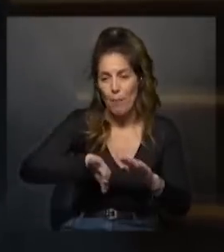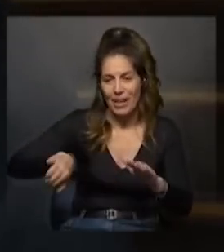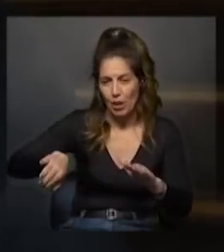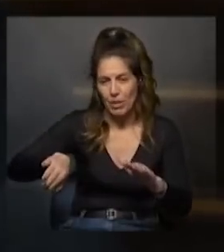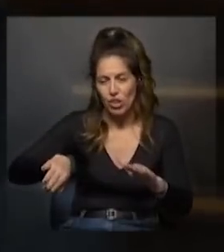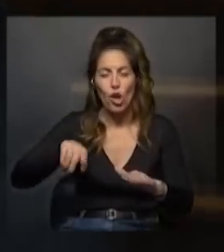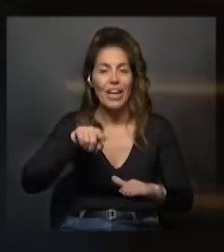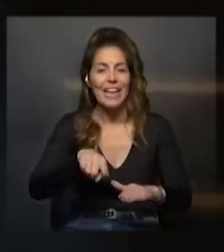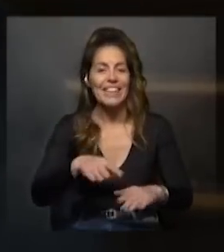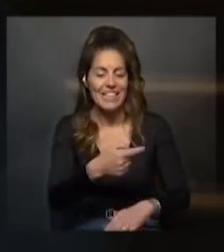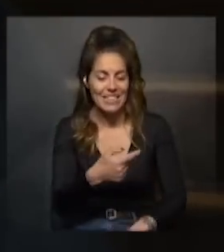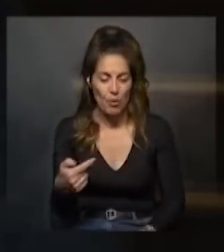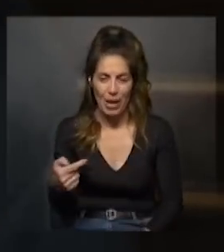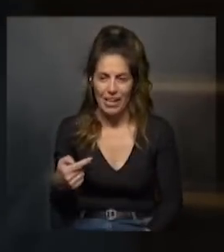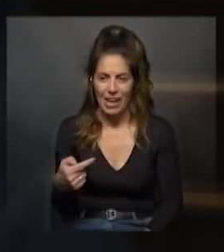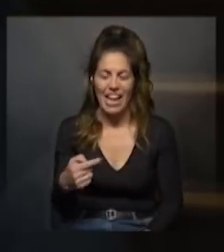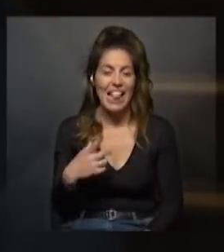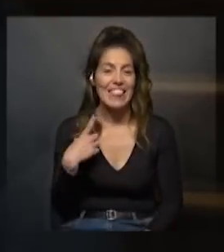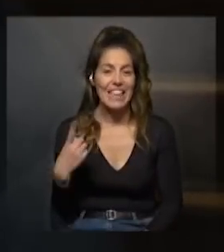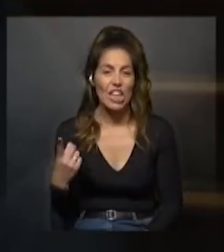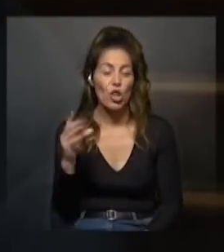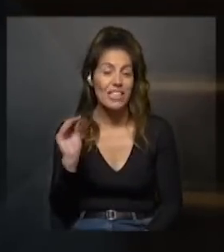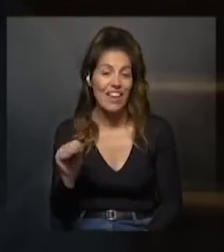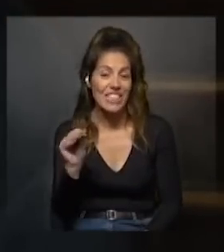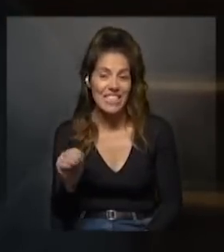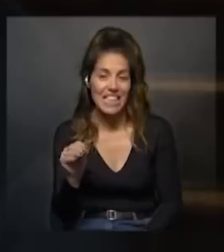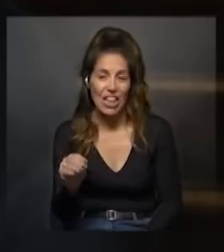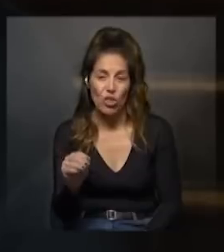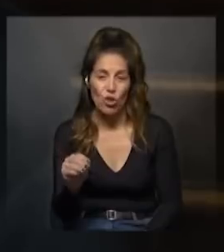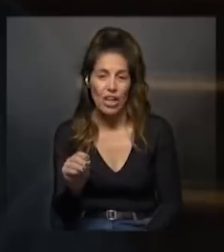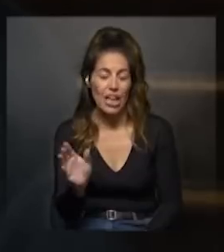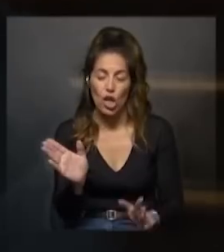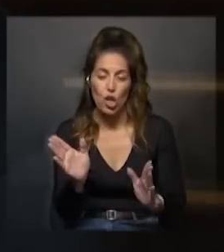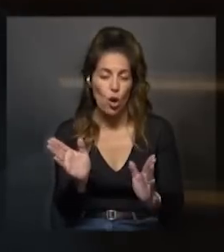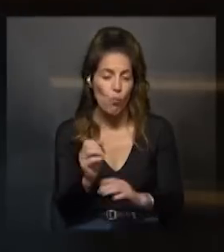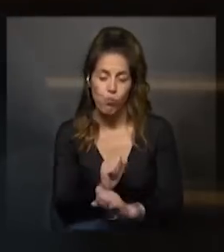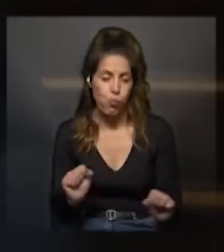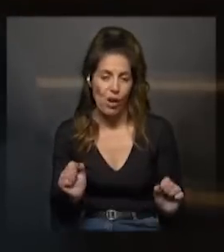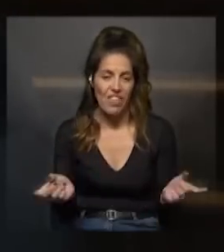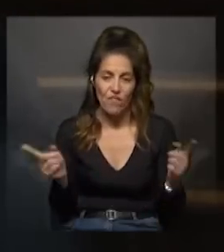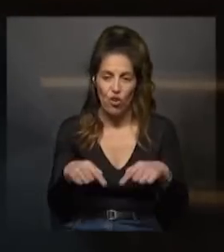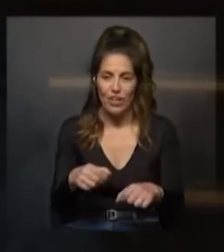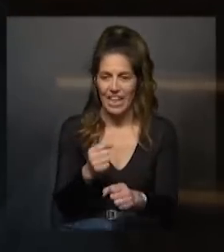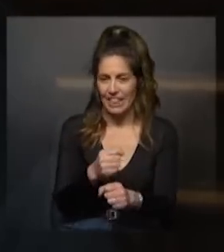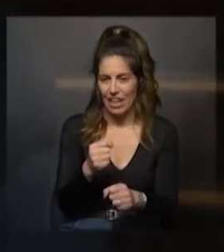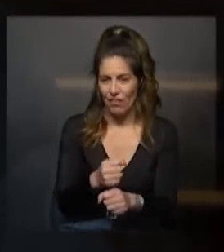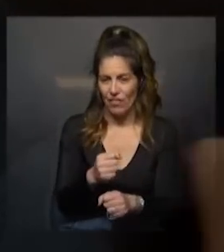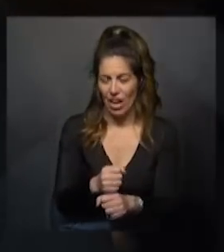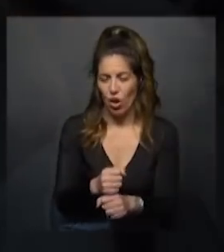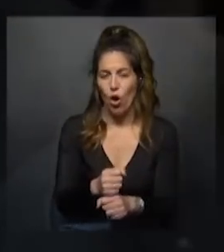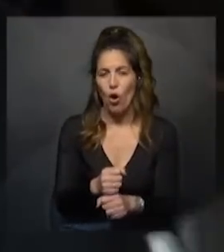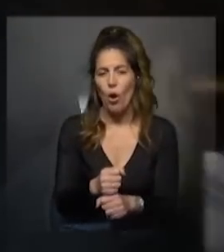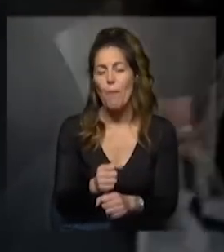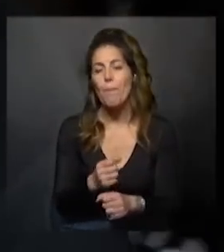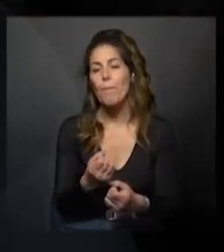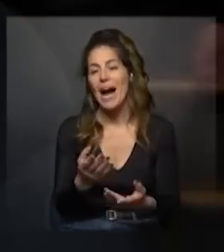esta semana el director es notificado de que no puede reintegrarse a su puesto de trabajo supuestamente para